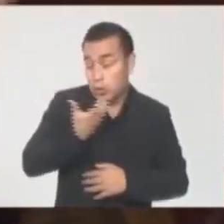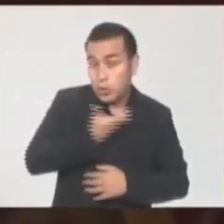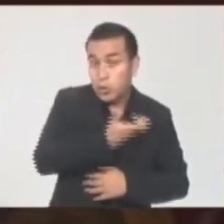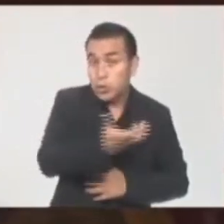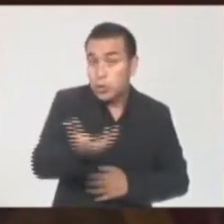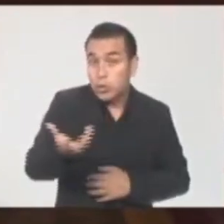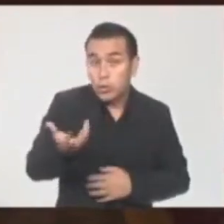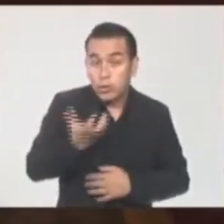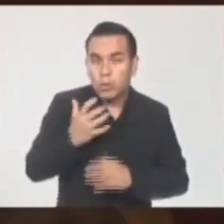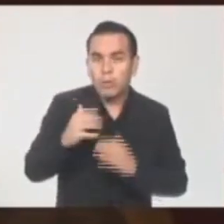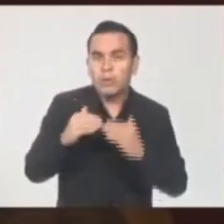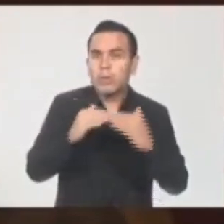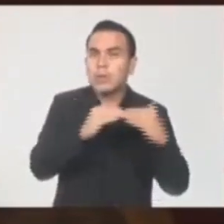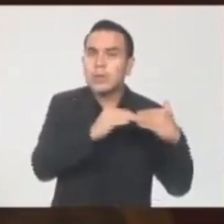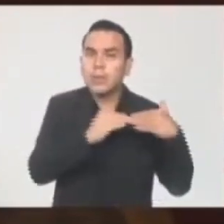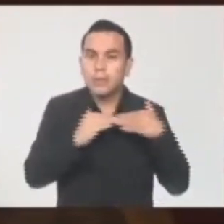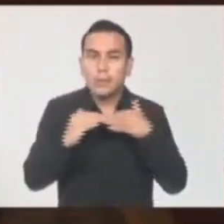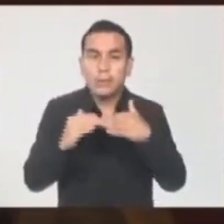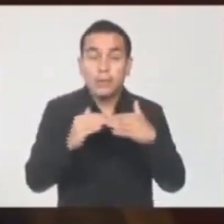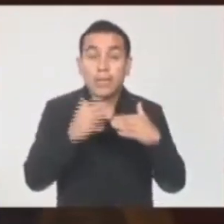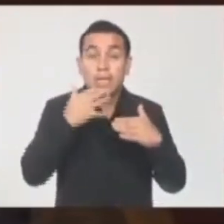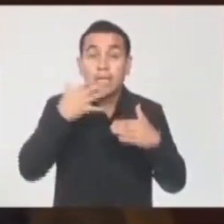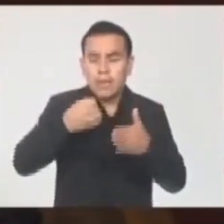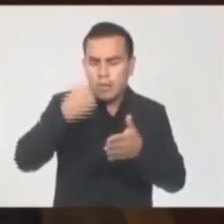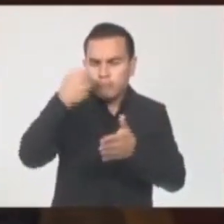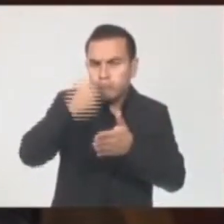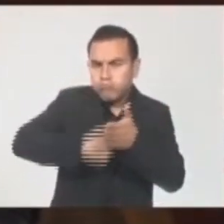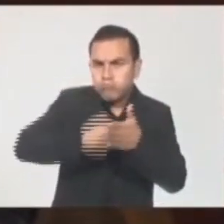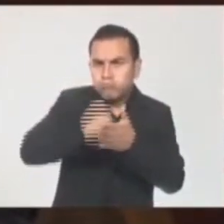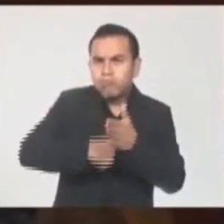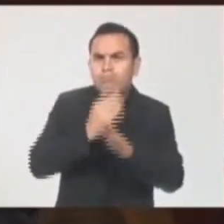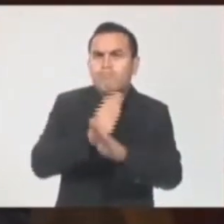estamos aquí, todos los salvadoreños los defendamos.